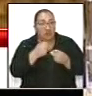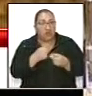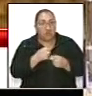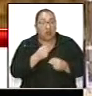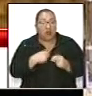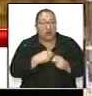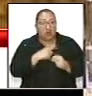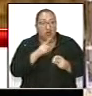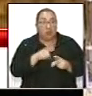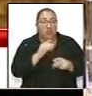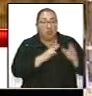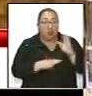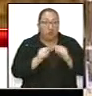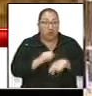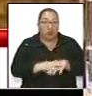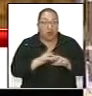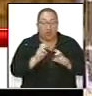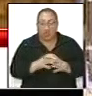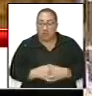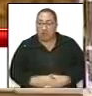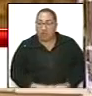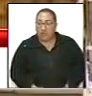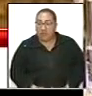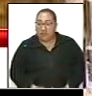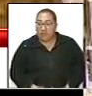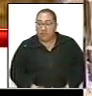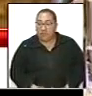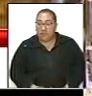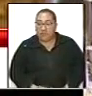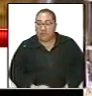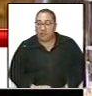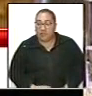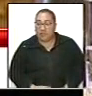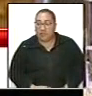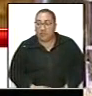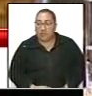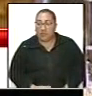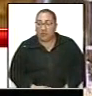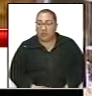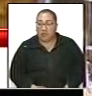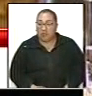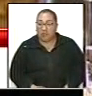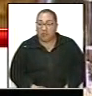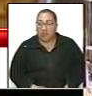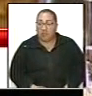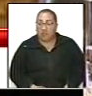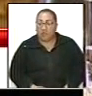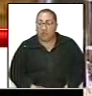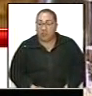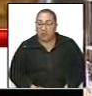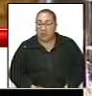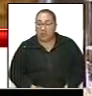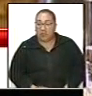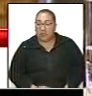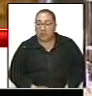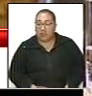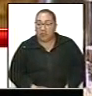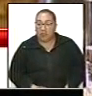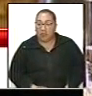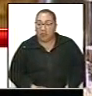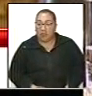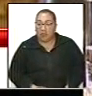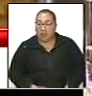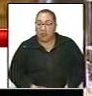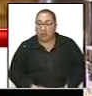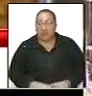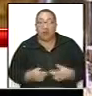Nosotros estamos tan preocupados por ese tema que lo hemos incorporado al nuevo reglamento de infracciones y sanciones como una infracción adicional.